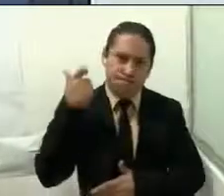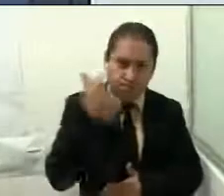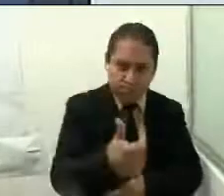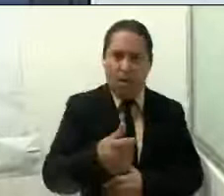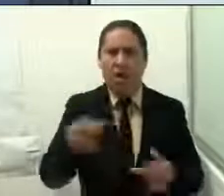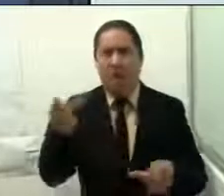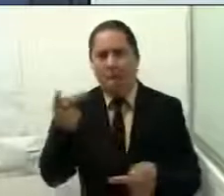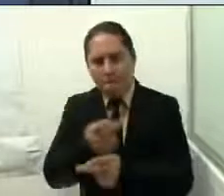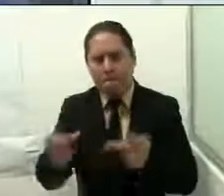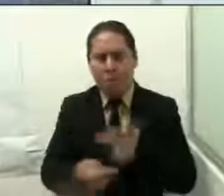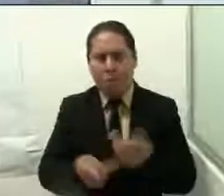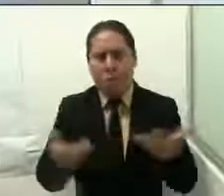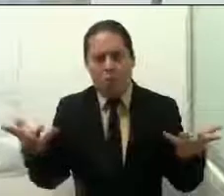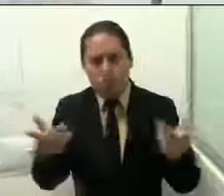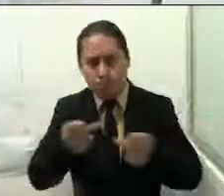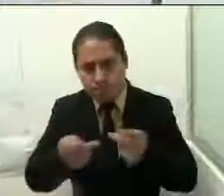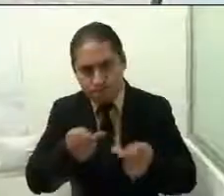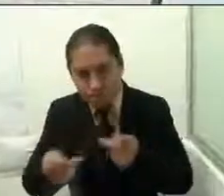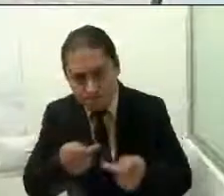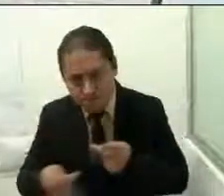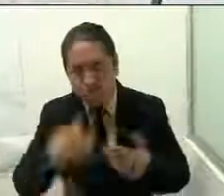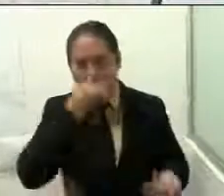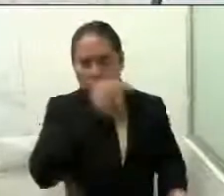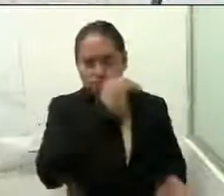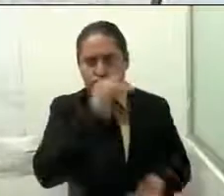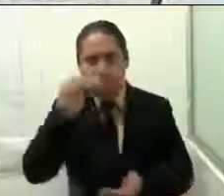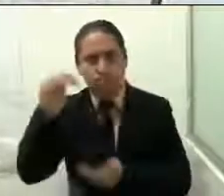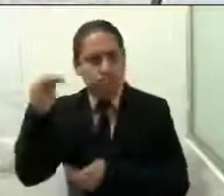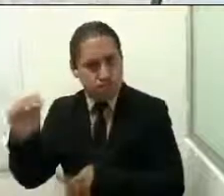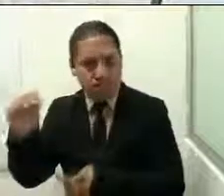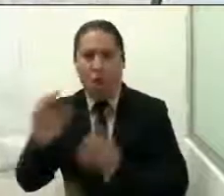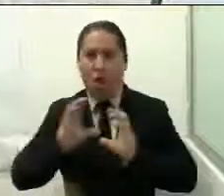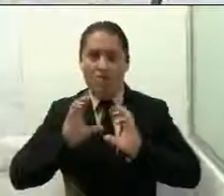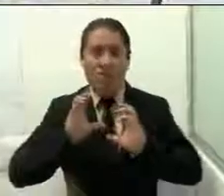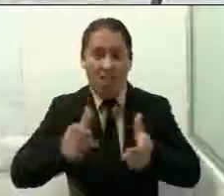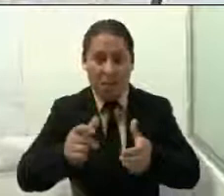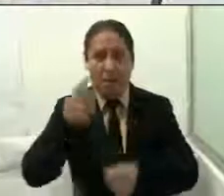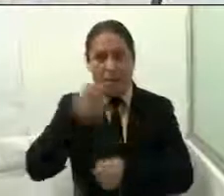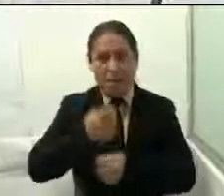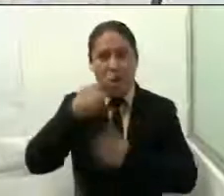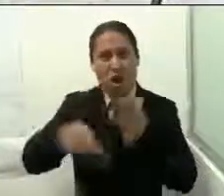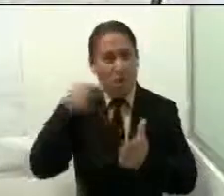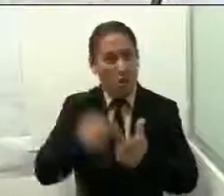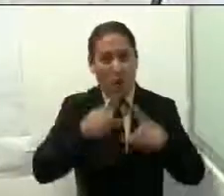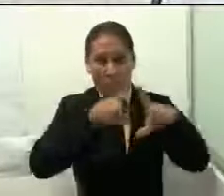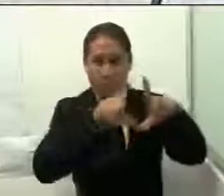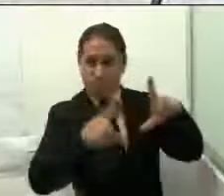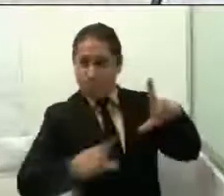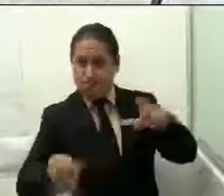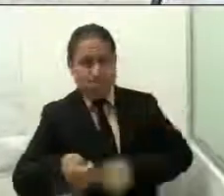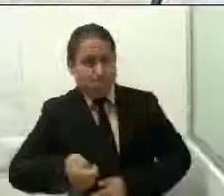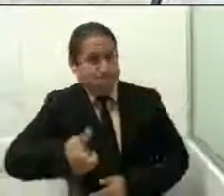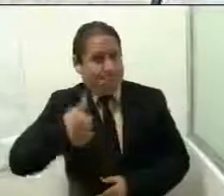cerca de 8 millones de quintales de café que dan a chiapas el primer lugar nacional en esta